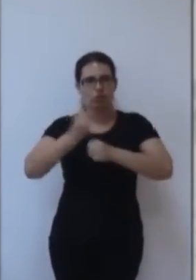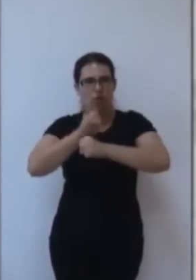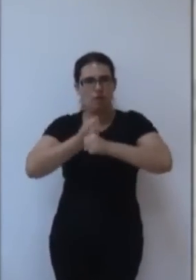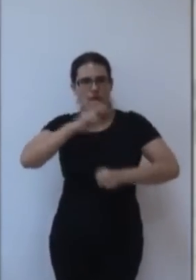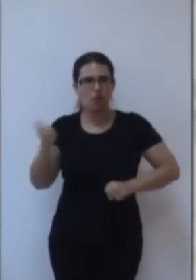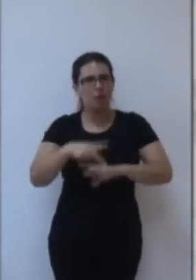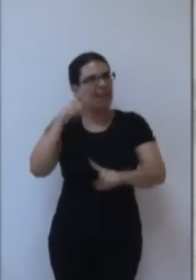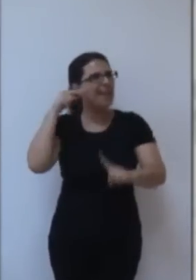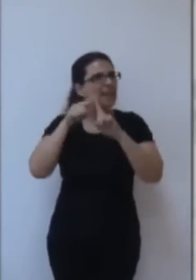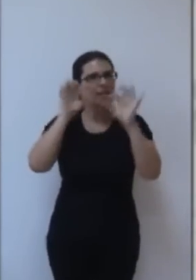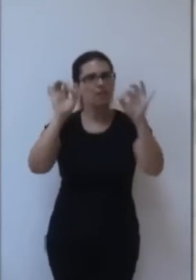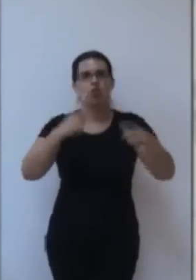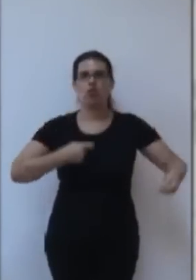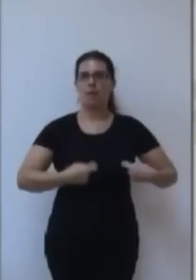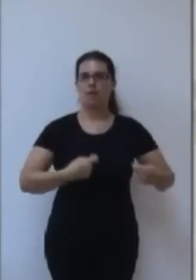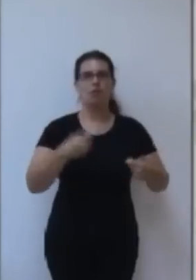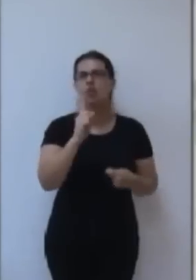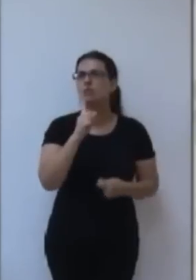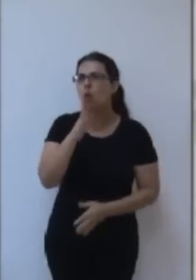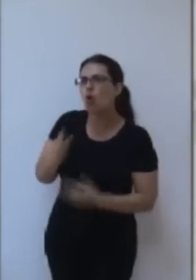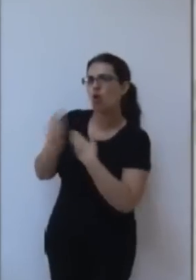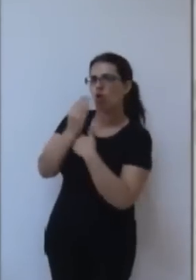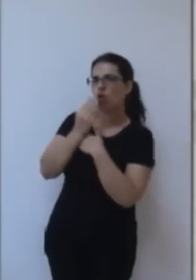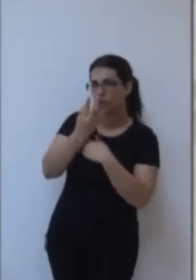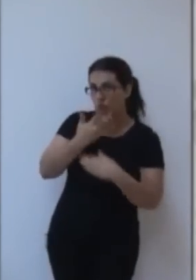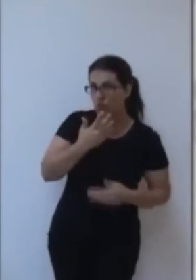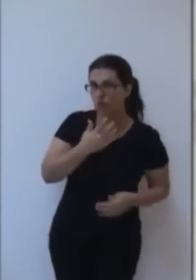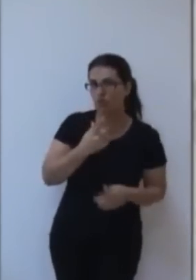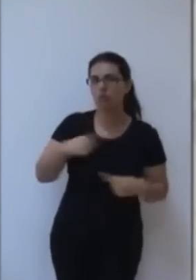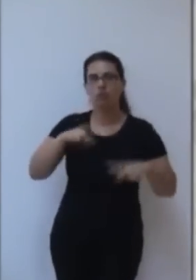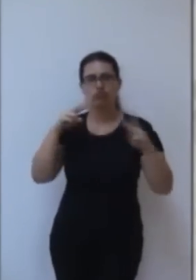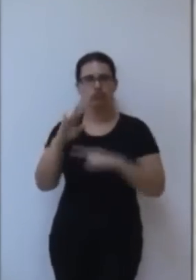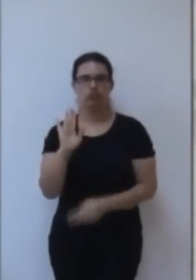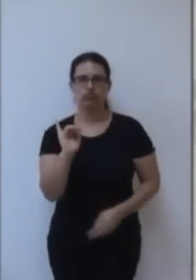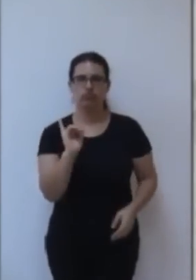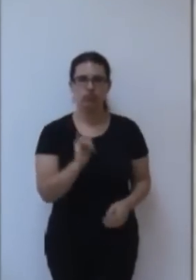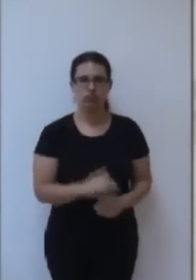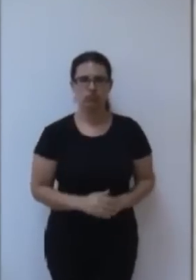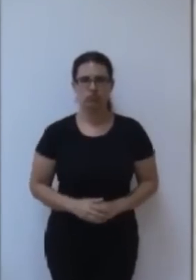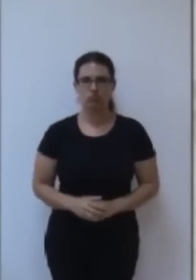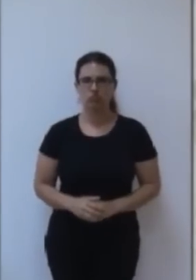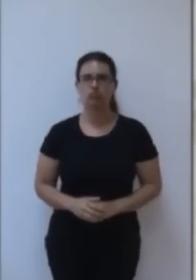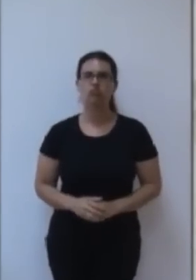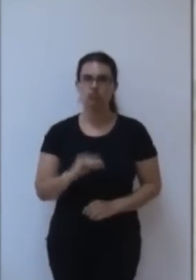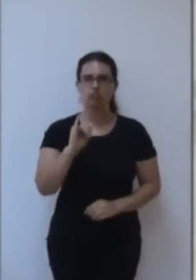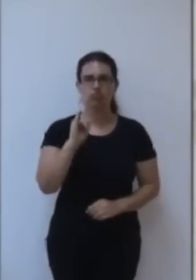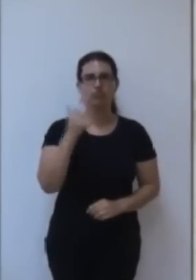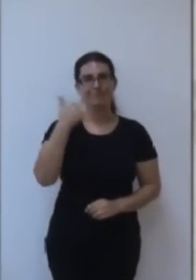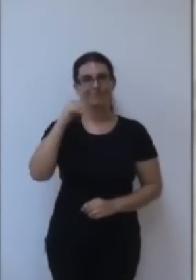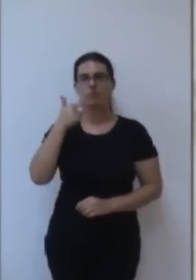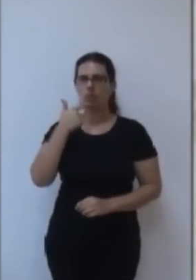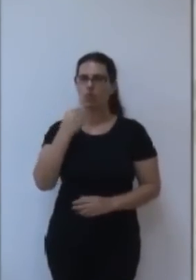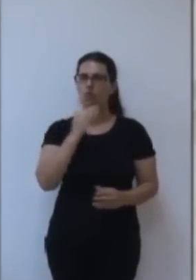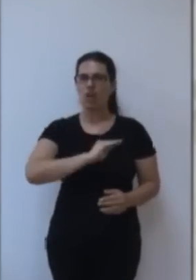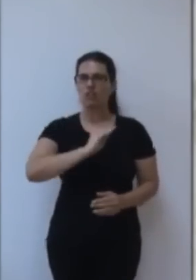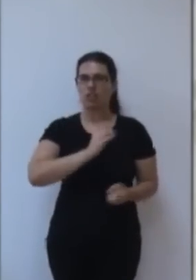comercial y no de subvención? Sí, los hay. ¿Esa línea? Hay bastantes. De hecho,